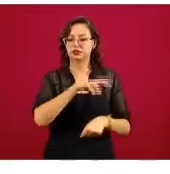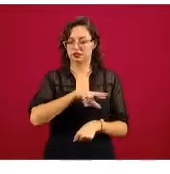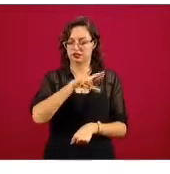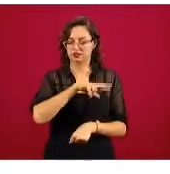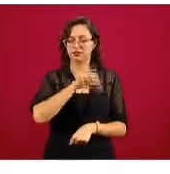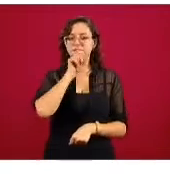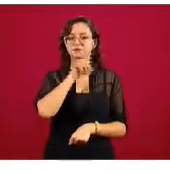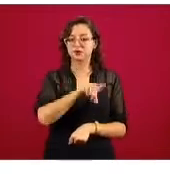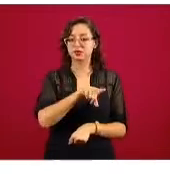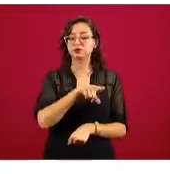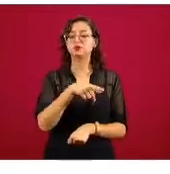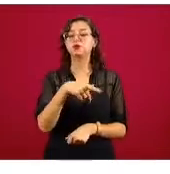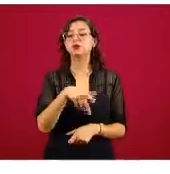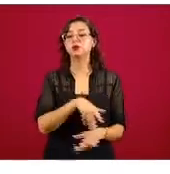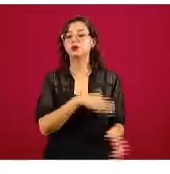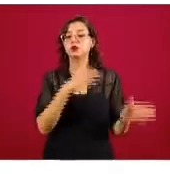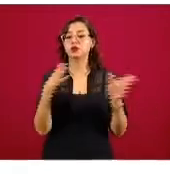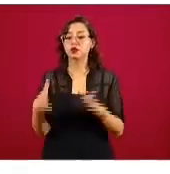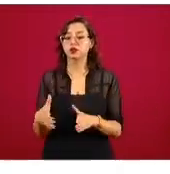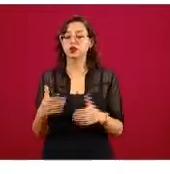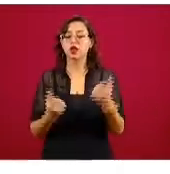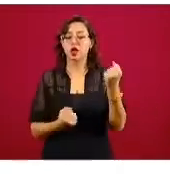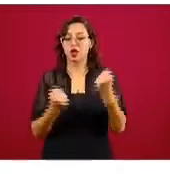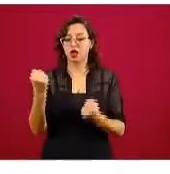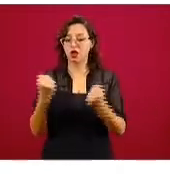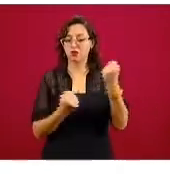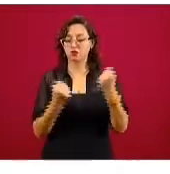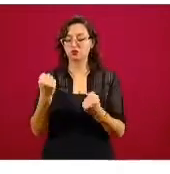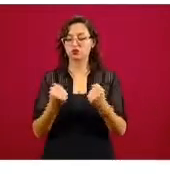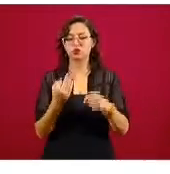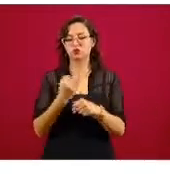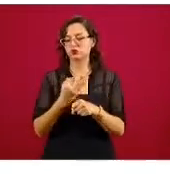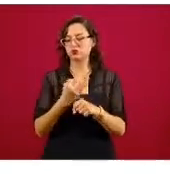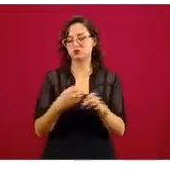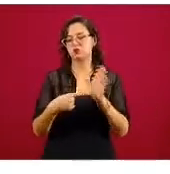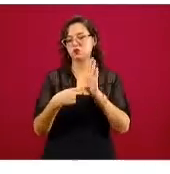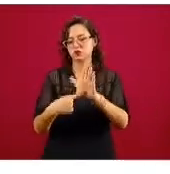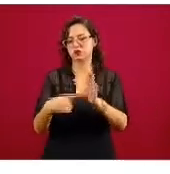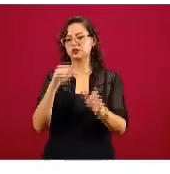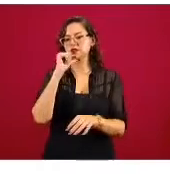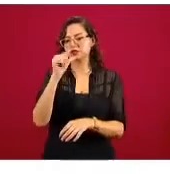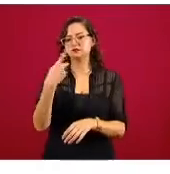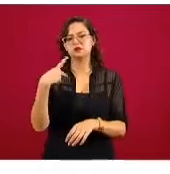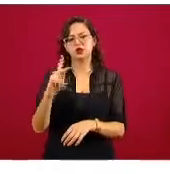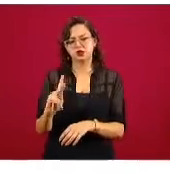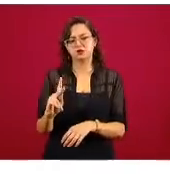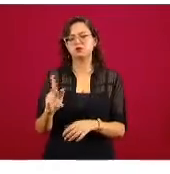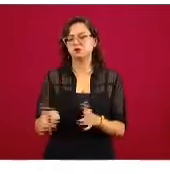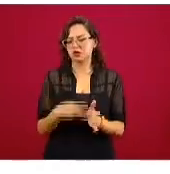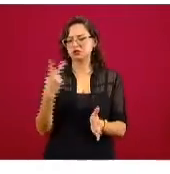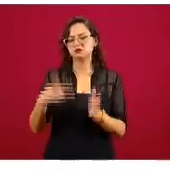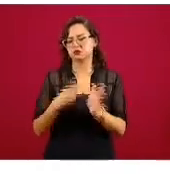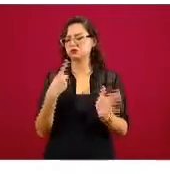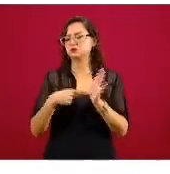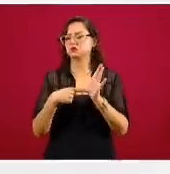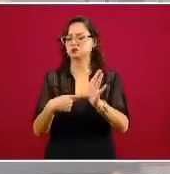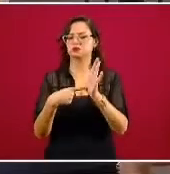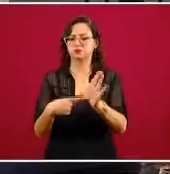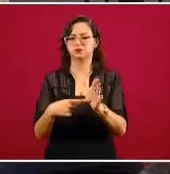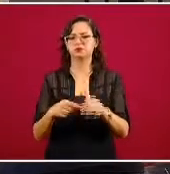renta, y también tenemos la movilidad en autos, que hoy no la mostramos, pero la analizamos frecuentemente.